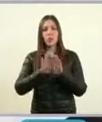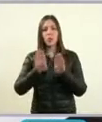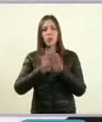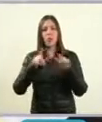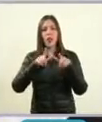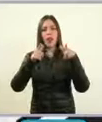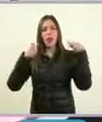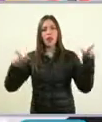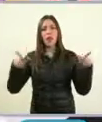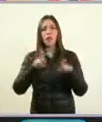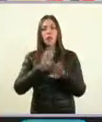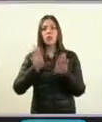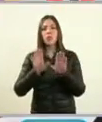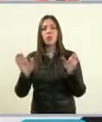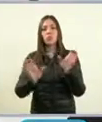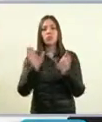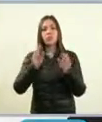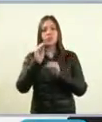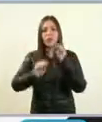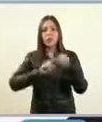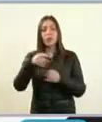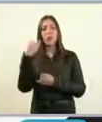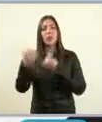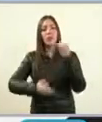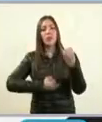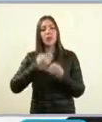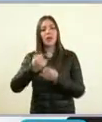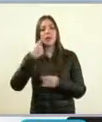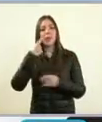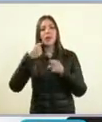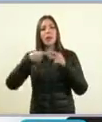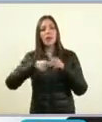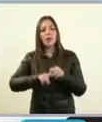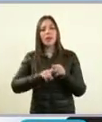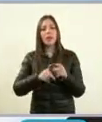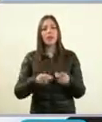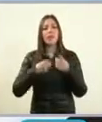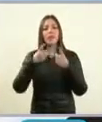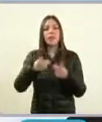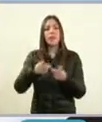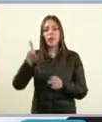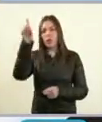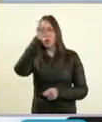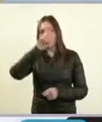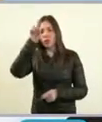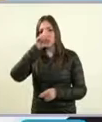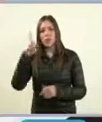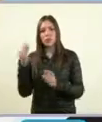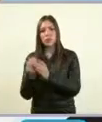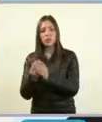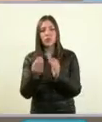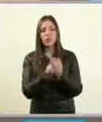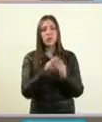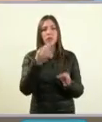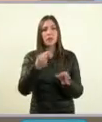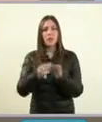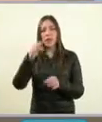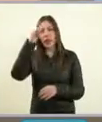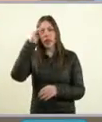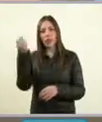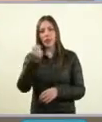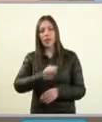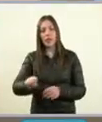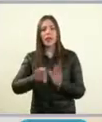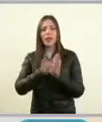de programación, Sí. porque estos juegos funcionan con base en darles ciertas instrucciones o cumplir con ciertas